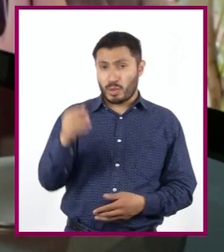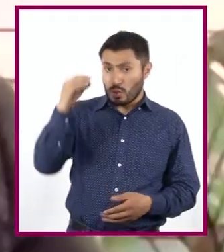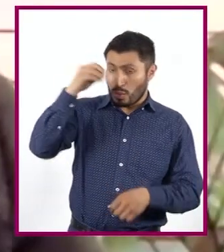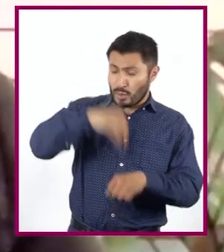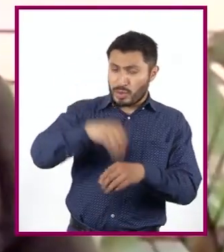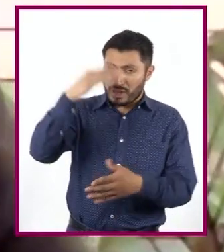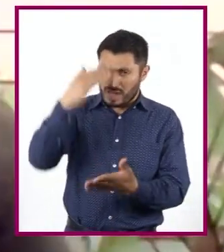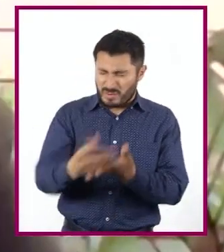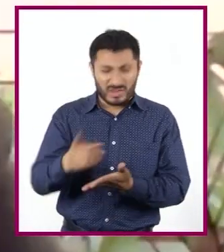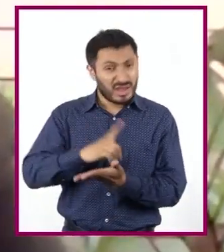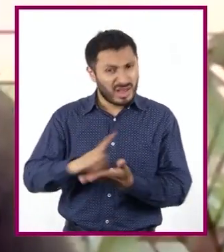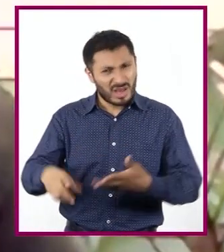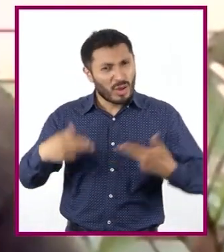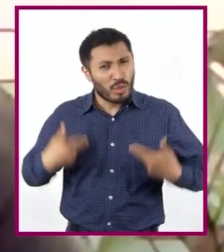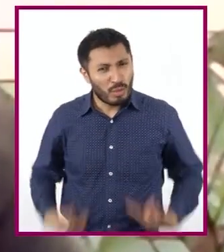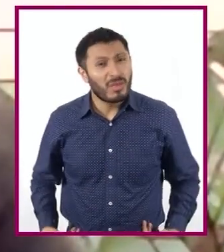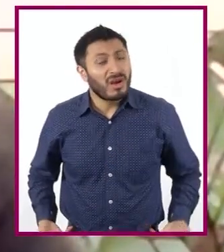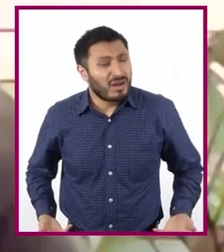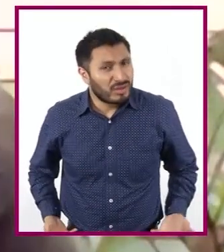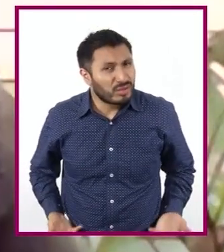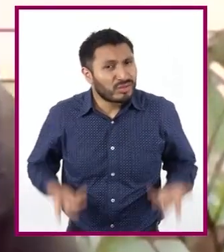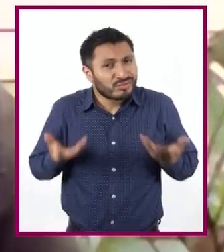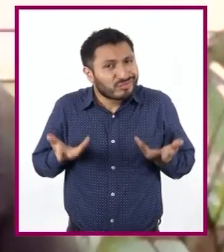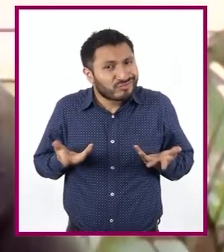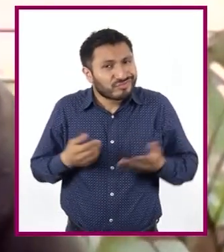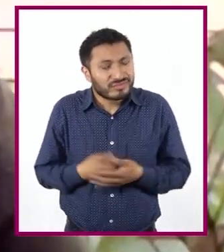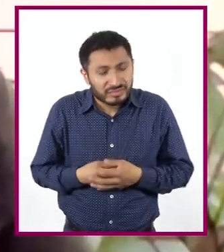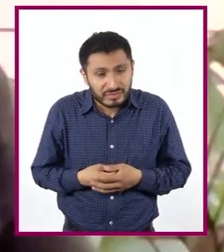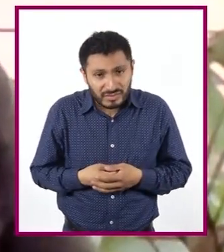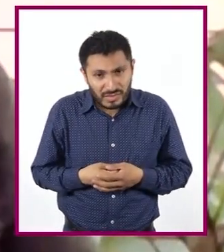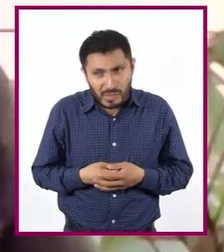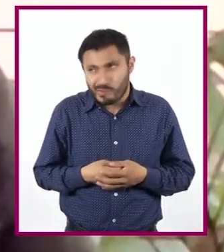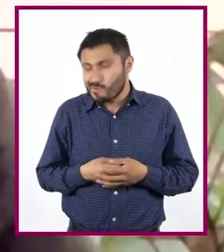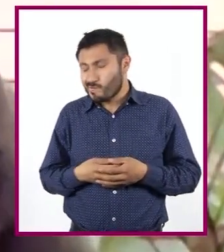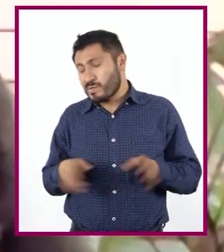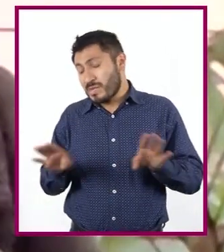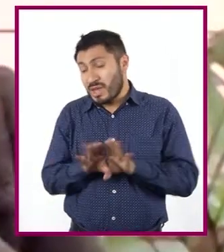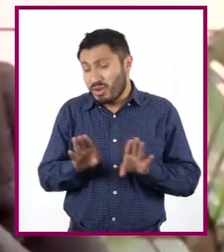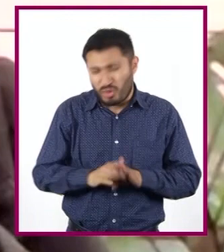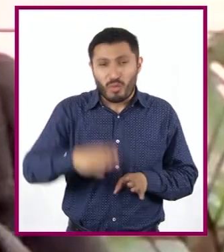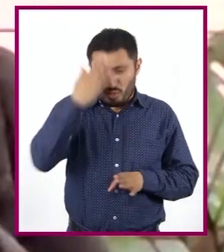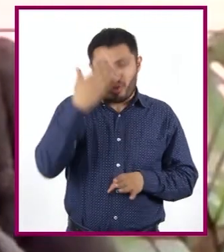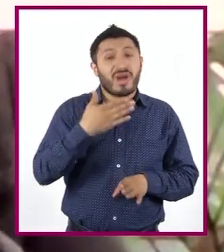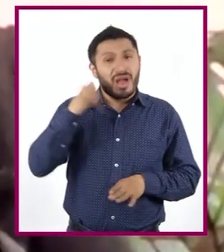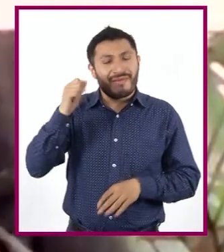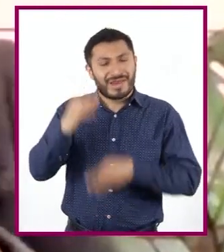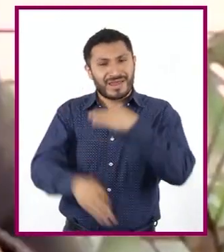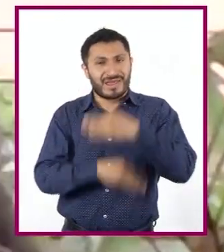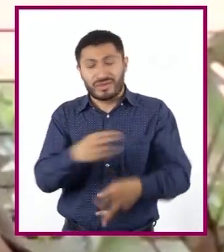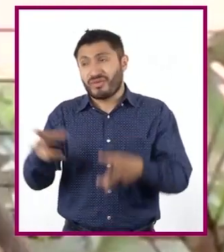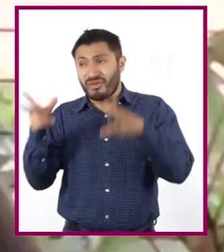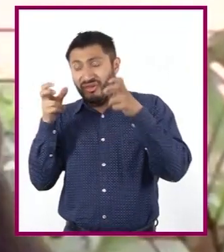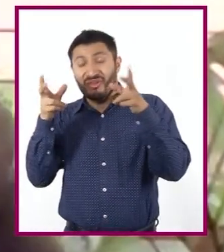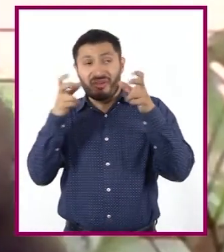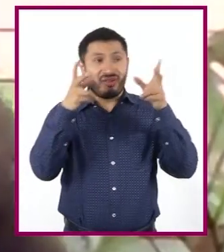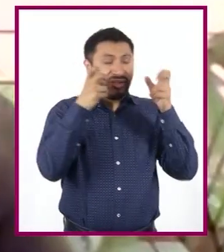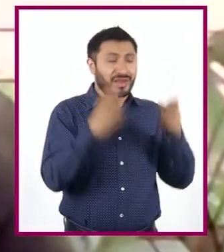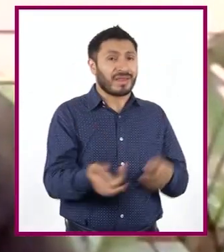importante. O sea, uno nunca deja de ser lector. ¿Y tú consideras que se necesita de disciplina para ser un buen